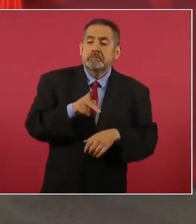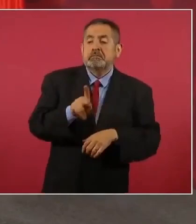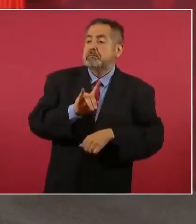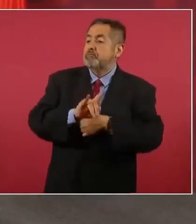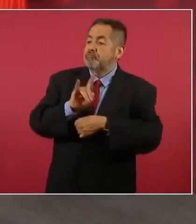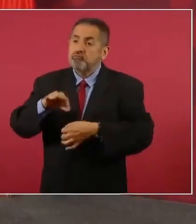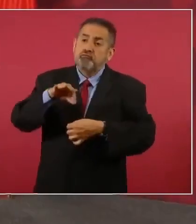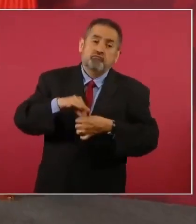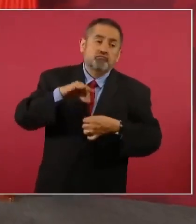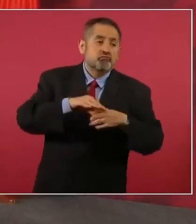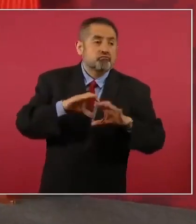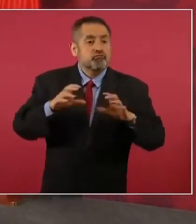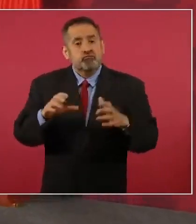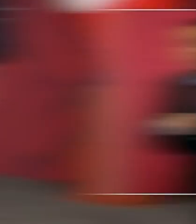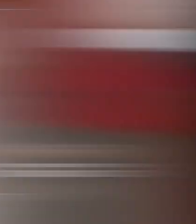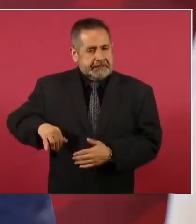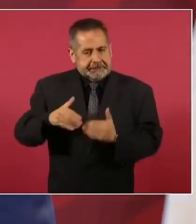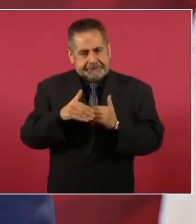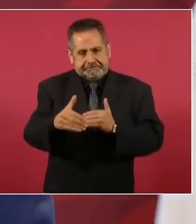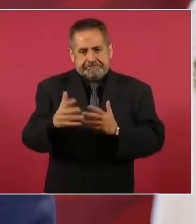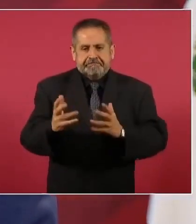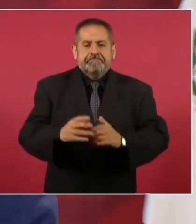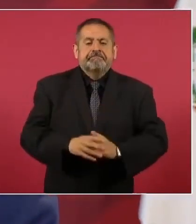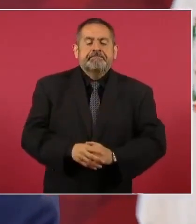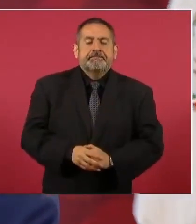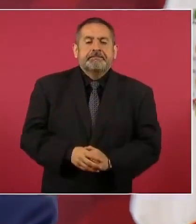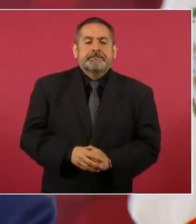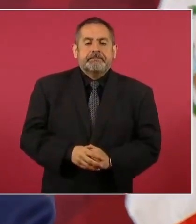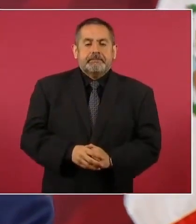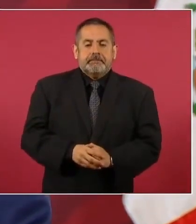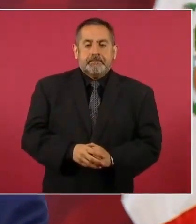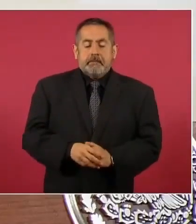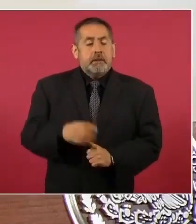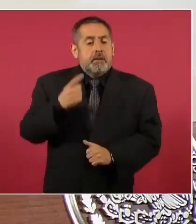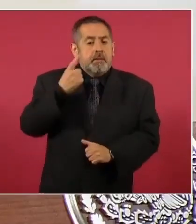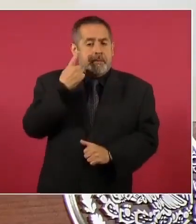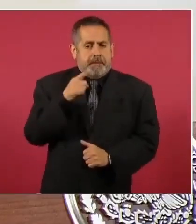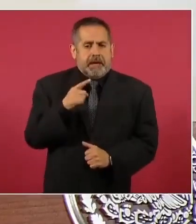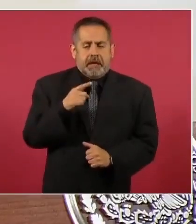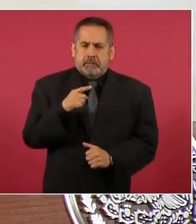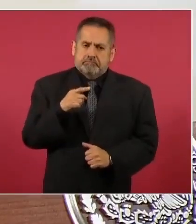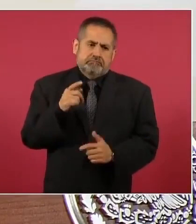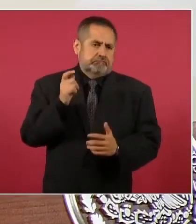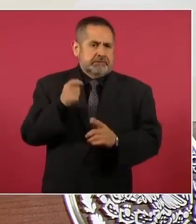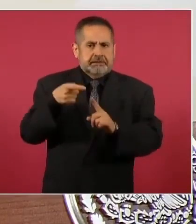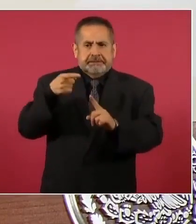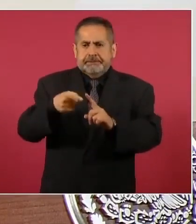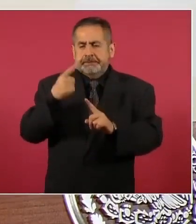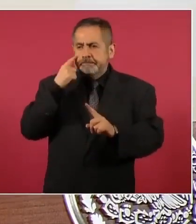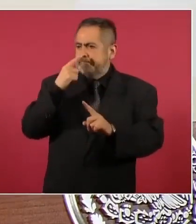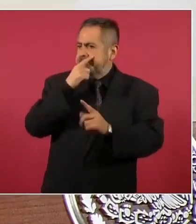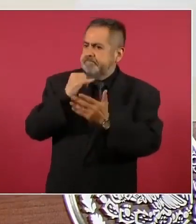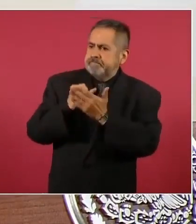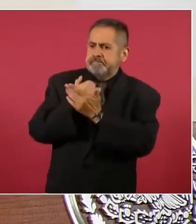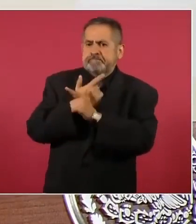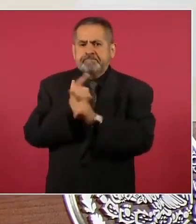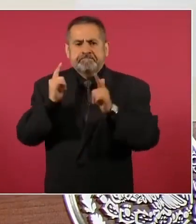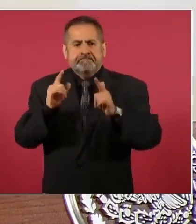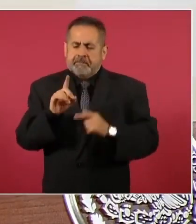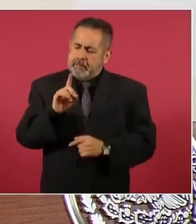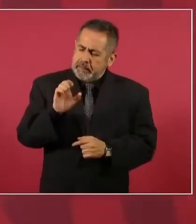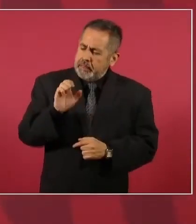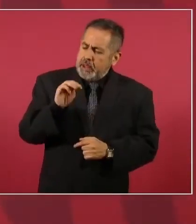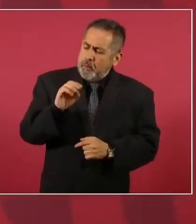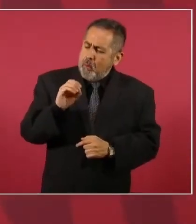de que en México había democracia. El miércoles los nombró aspiracionistas, clasistas, hipócritas, racistas y